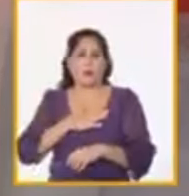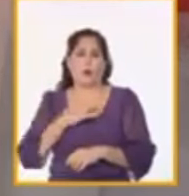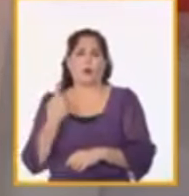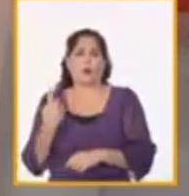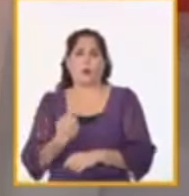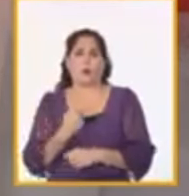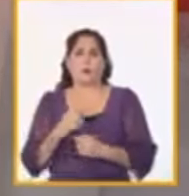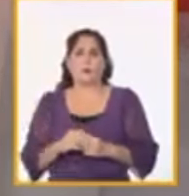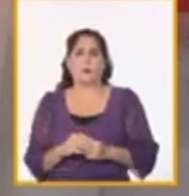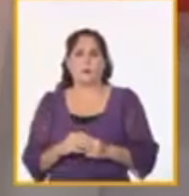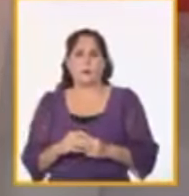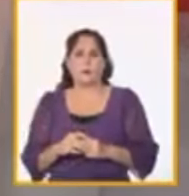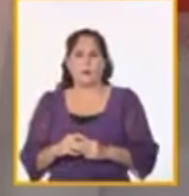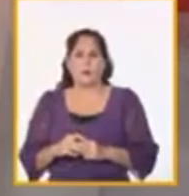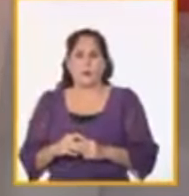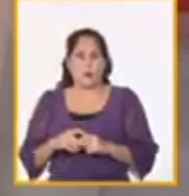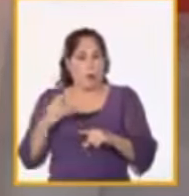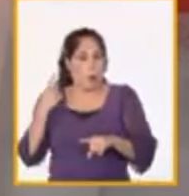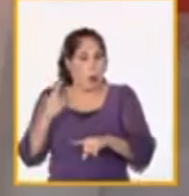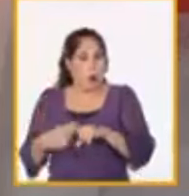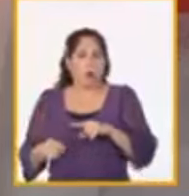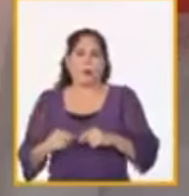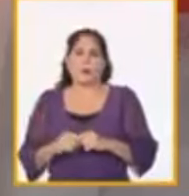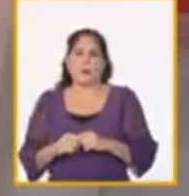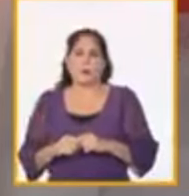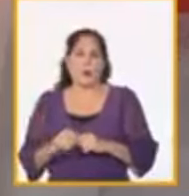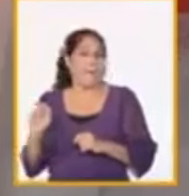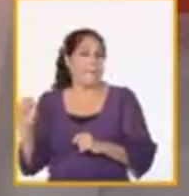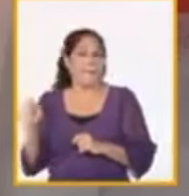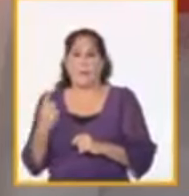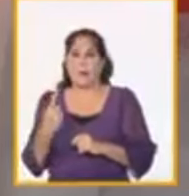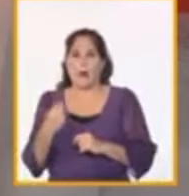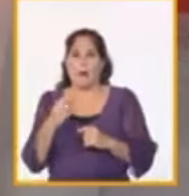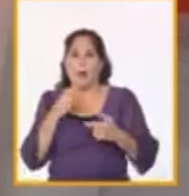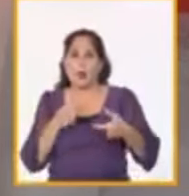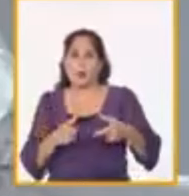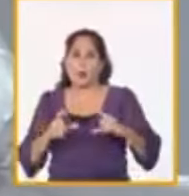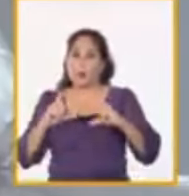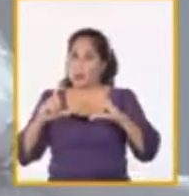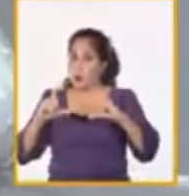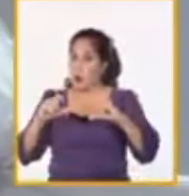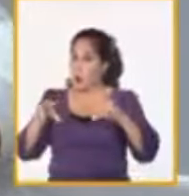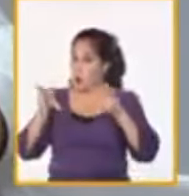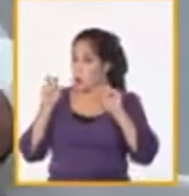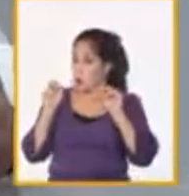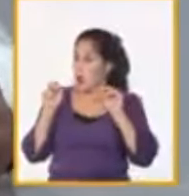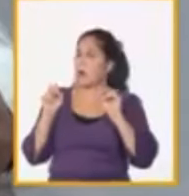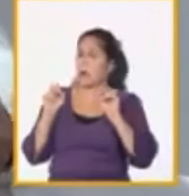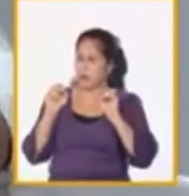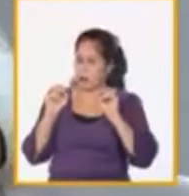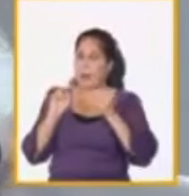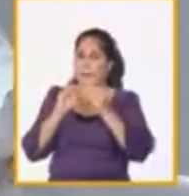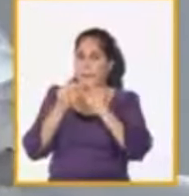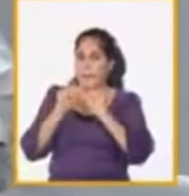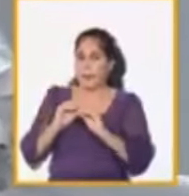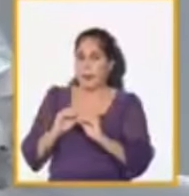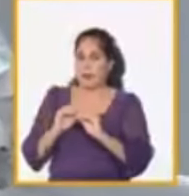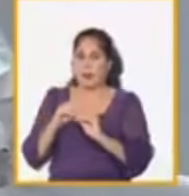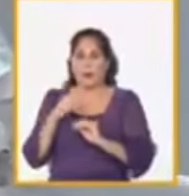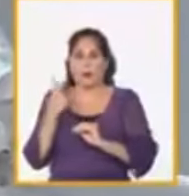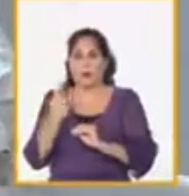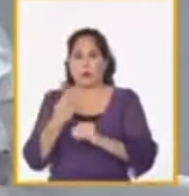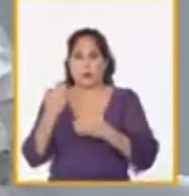y también para los oleoductos, que es primera vez que se hacen las tuberías. Y junto con eso, un nivel de piezas de producción nacional.